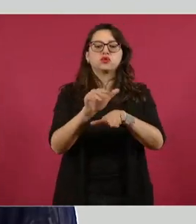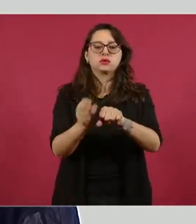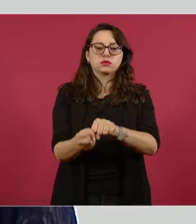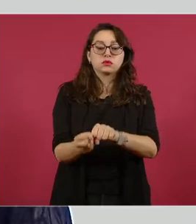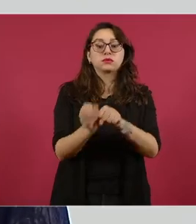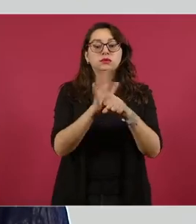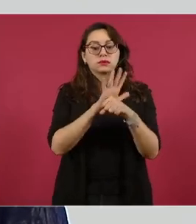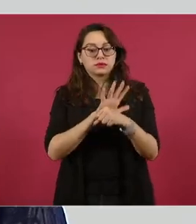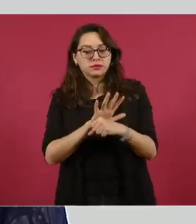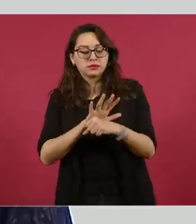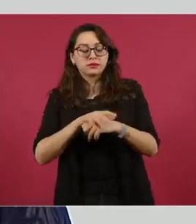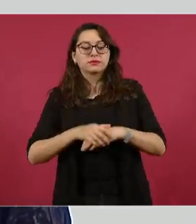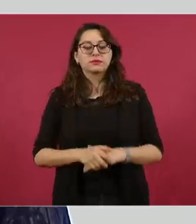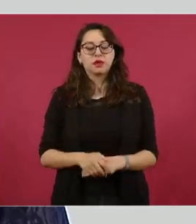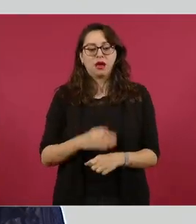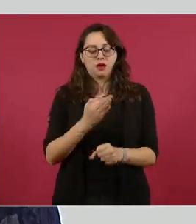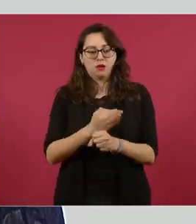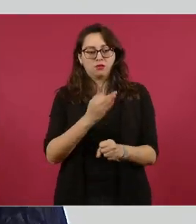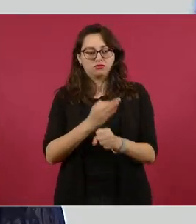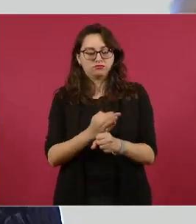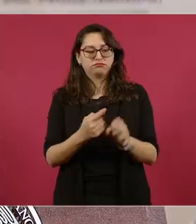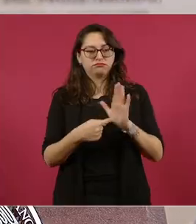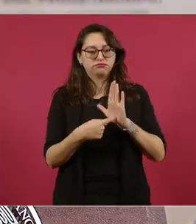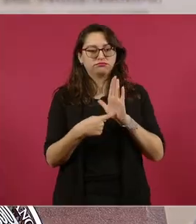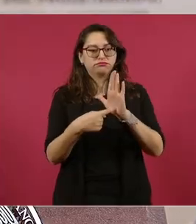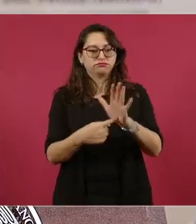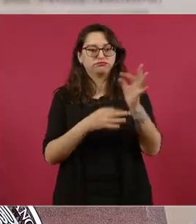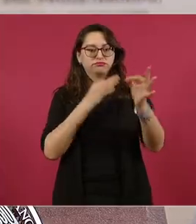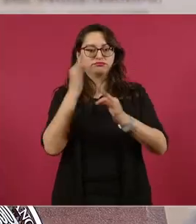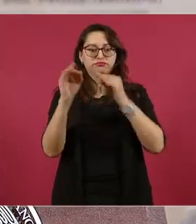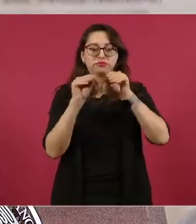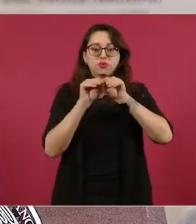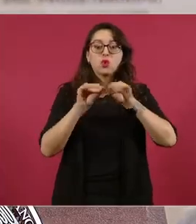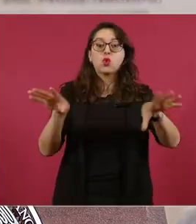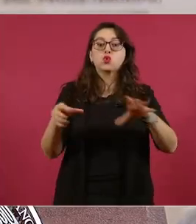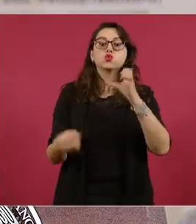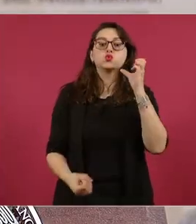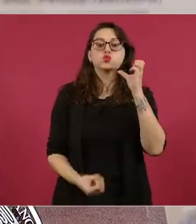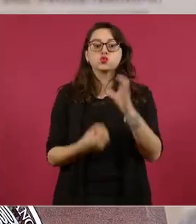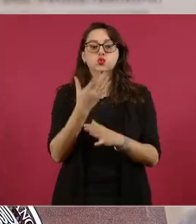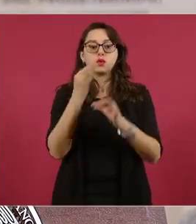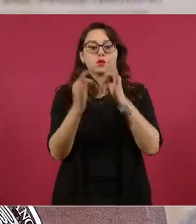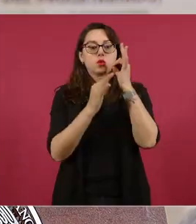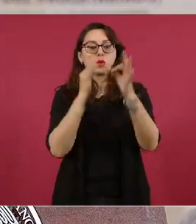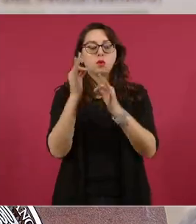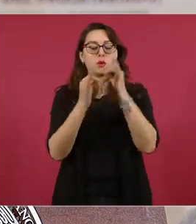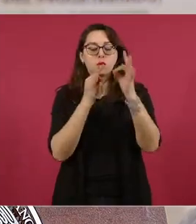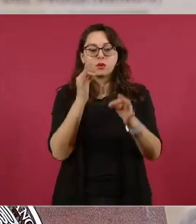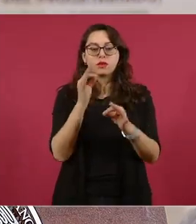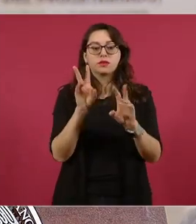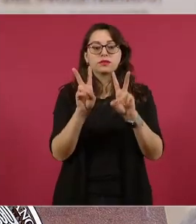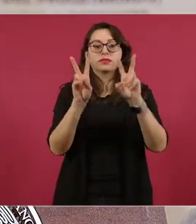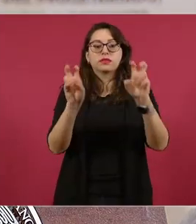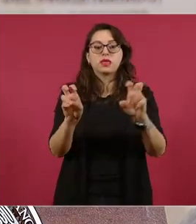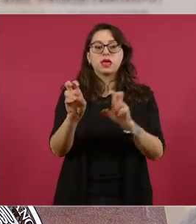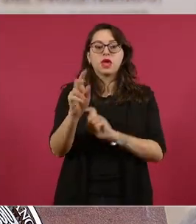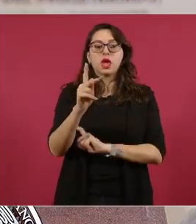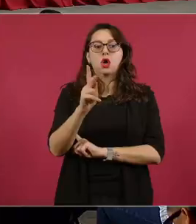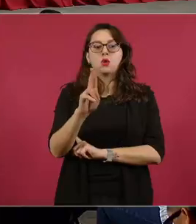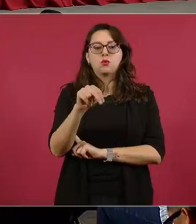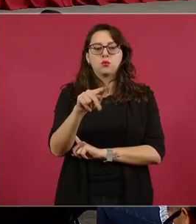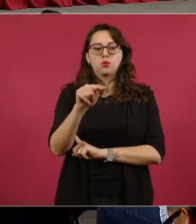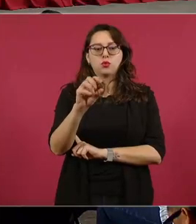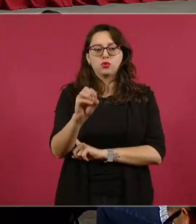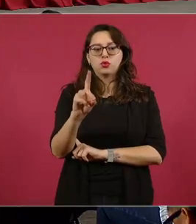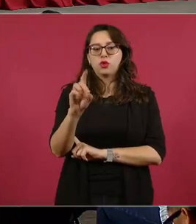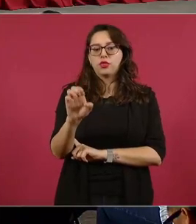Este reportaje que vamos a ver fue difundido en el nuevo noticiero de medios públicos llamado Punto de Referencia.